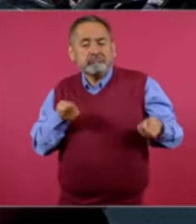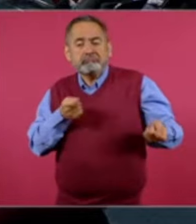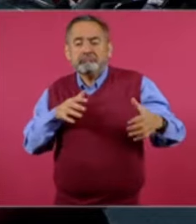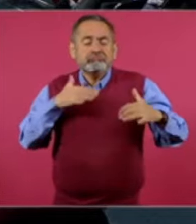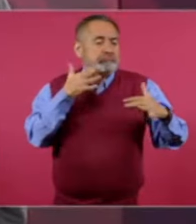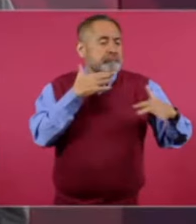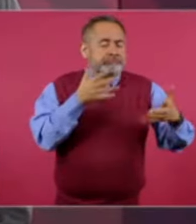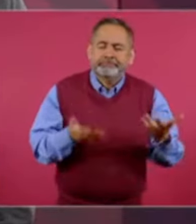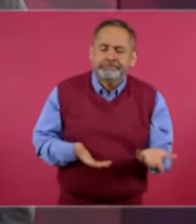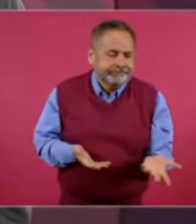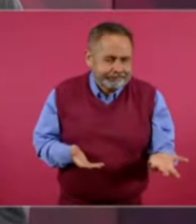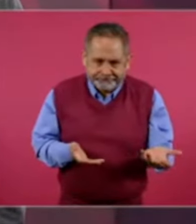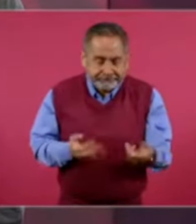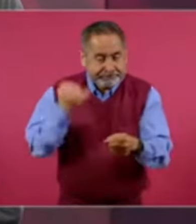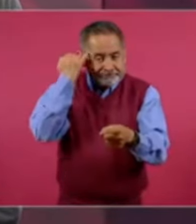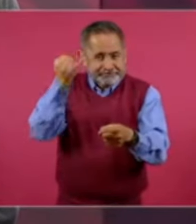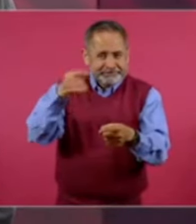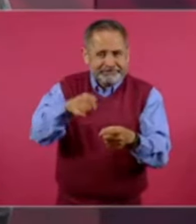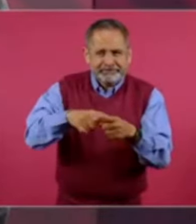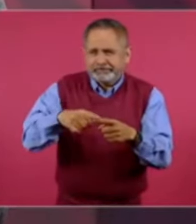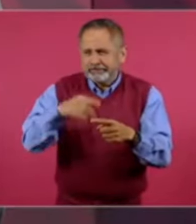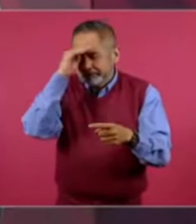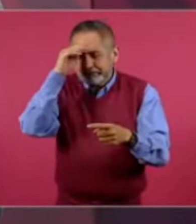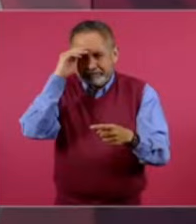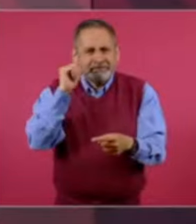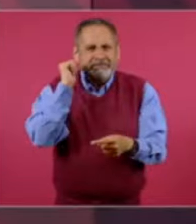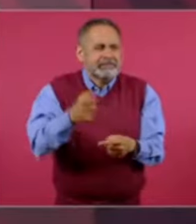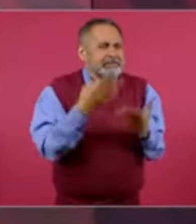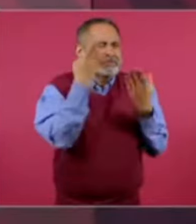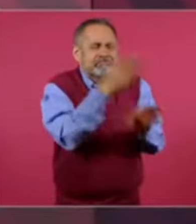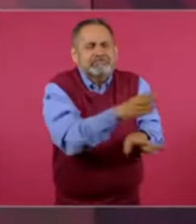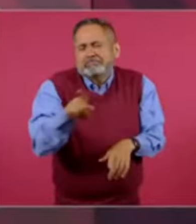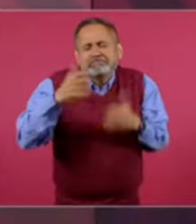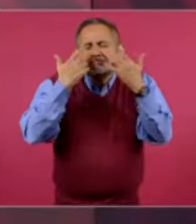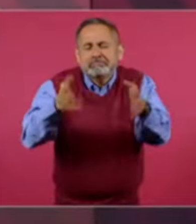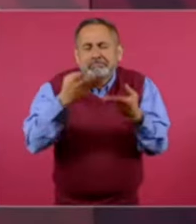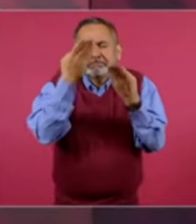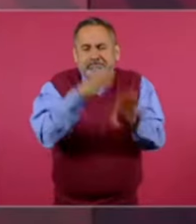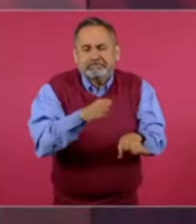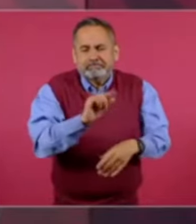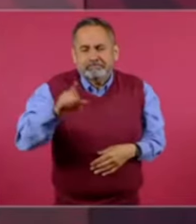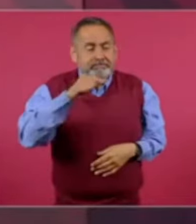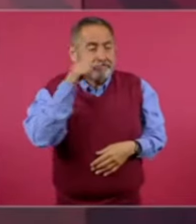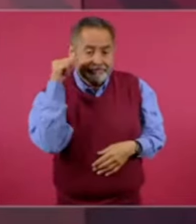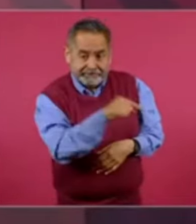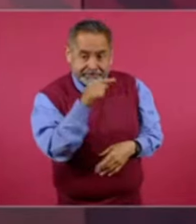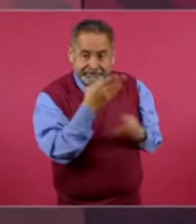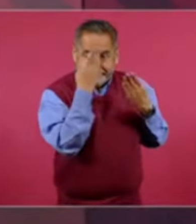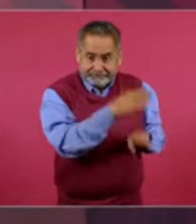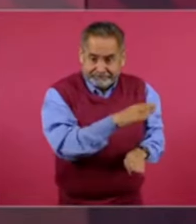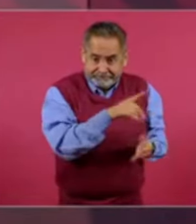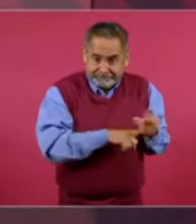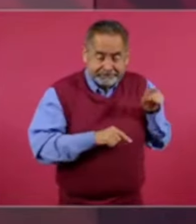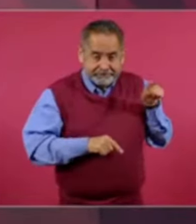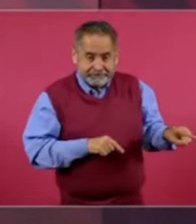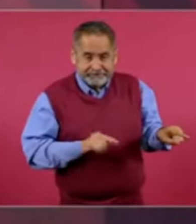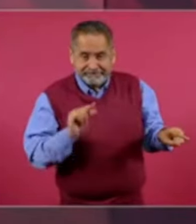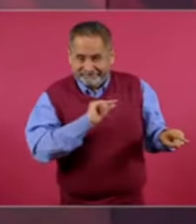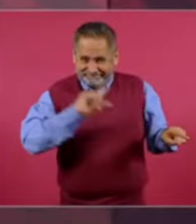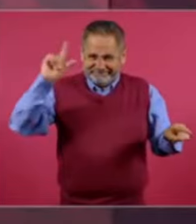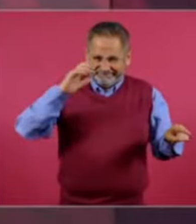imaginen, piensen en una empresa, en un banco, el más famoso, pues esa empresa, ese banco